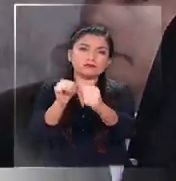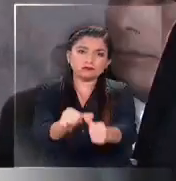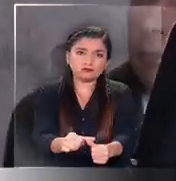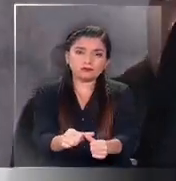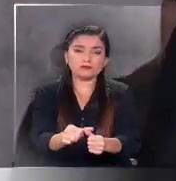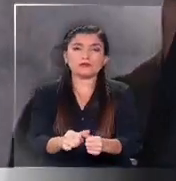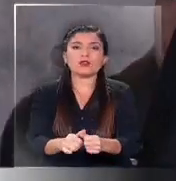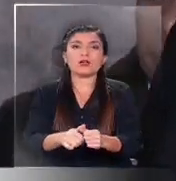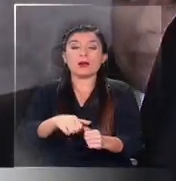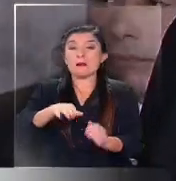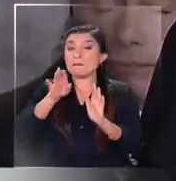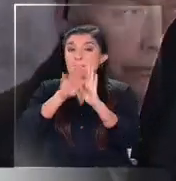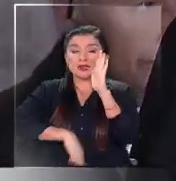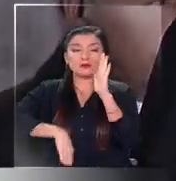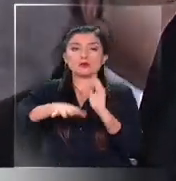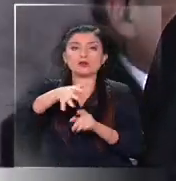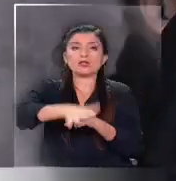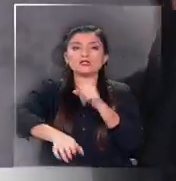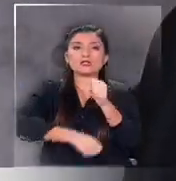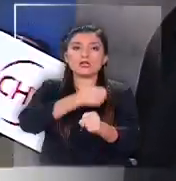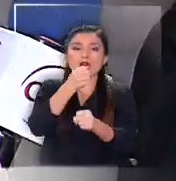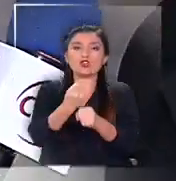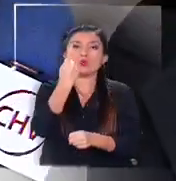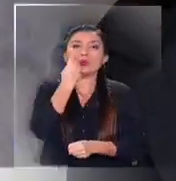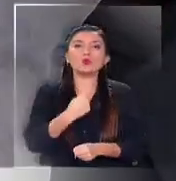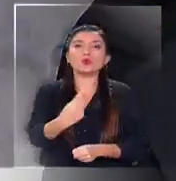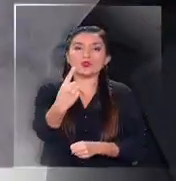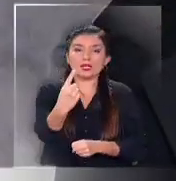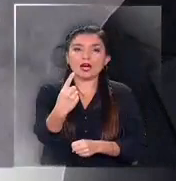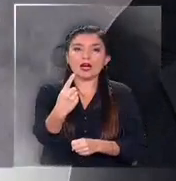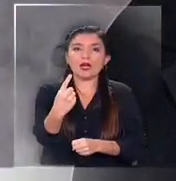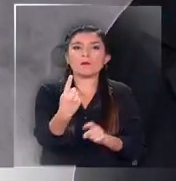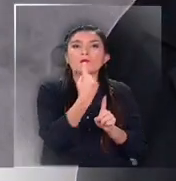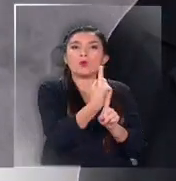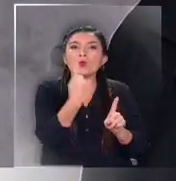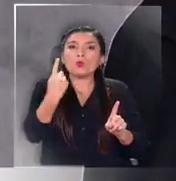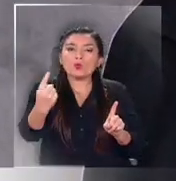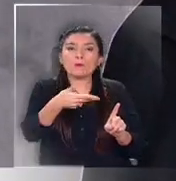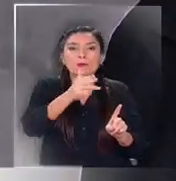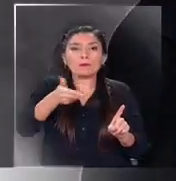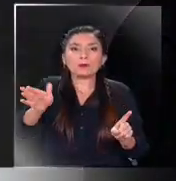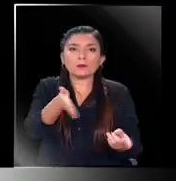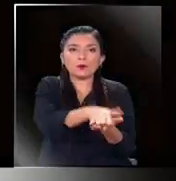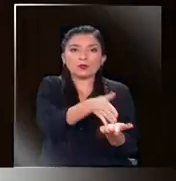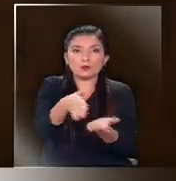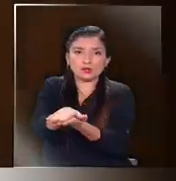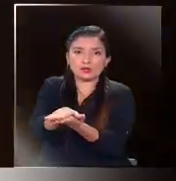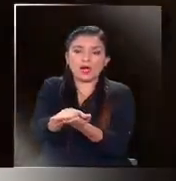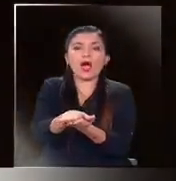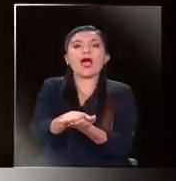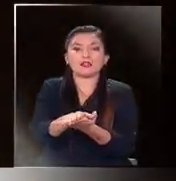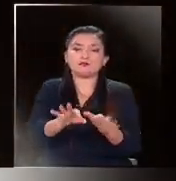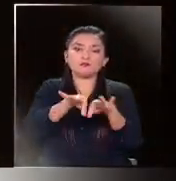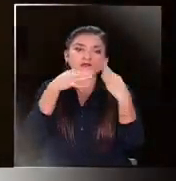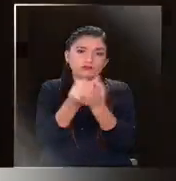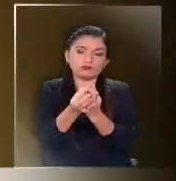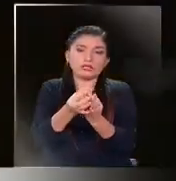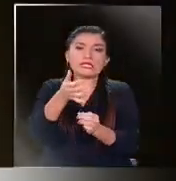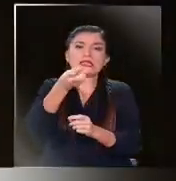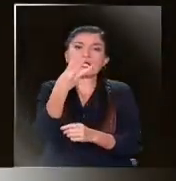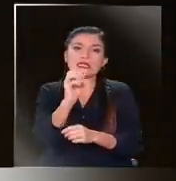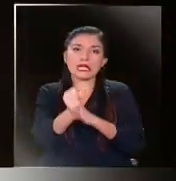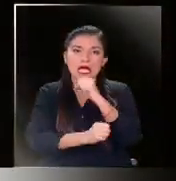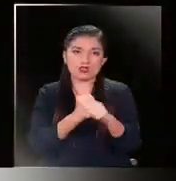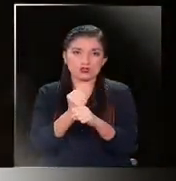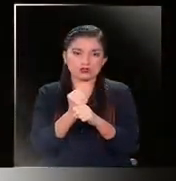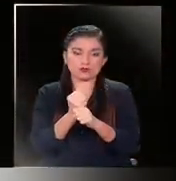mínima son 15 años de un día por cada delito. O sea, serían 30. Por cada delito, claro. 2 días después del crimen de